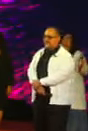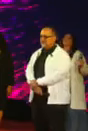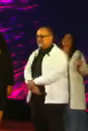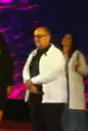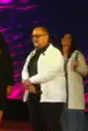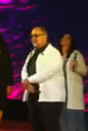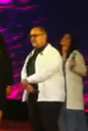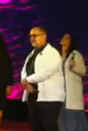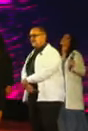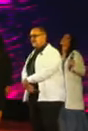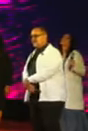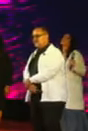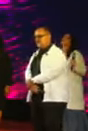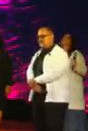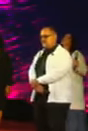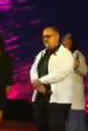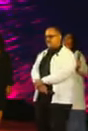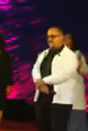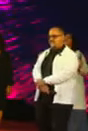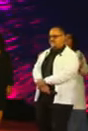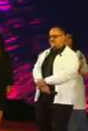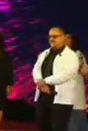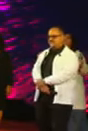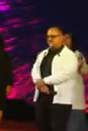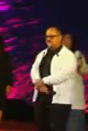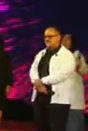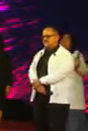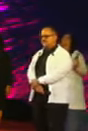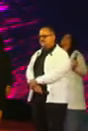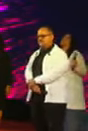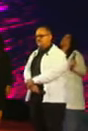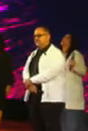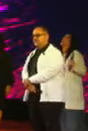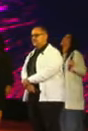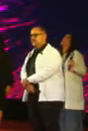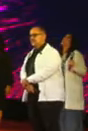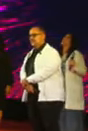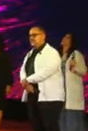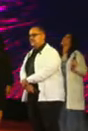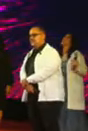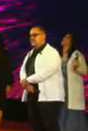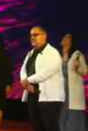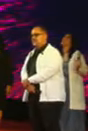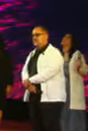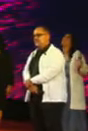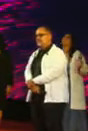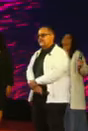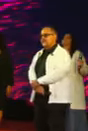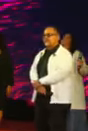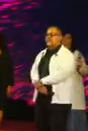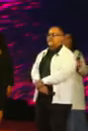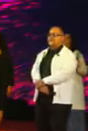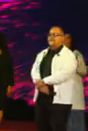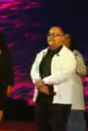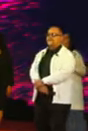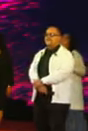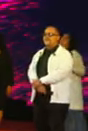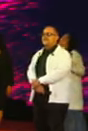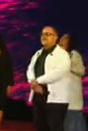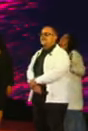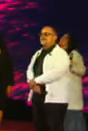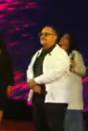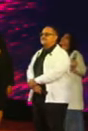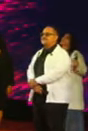aliento. Aderezas mesa delante de mí en presencia de mis angustiadores. Unges